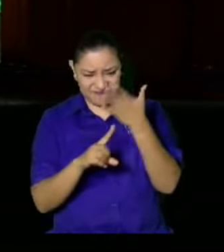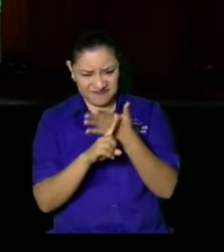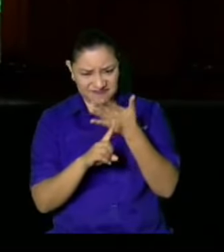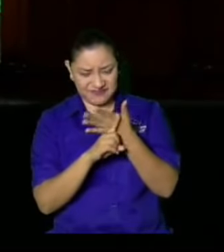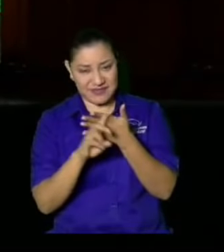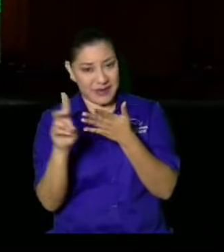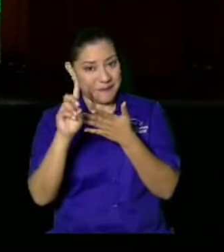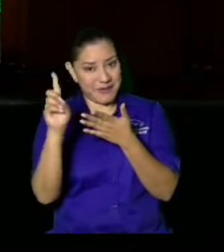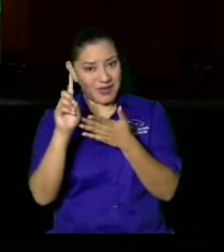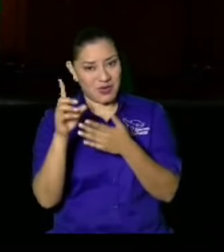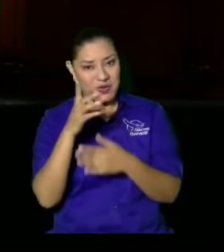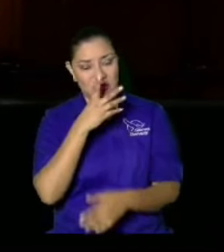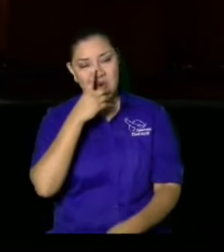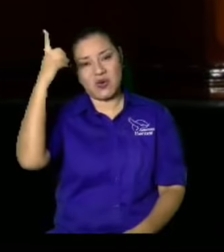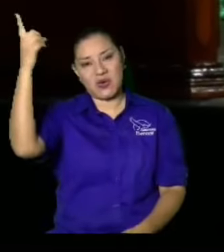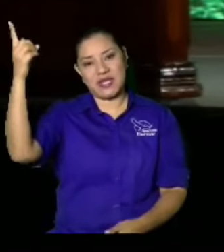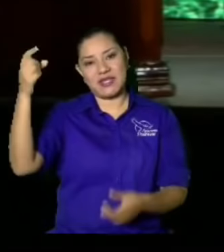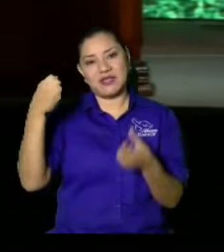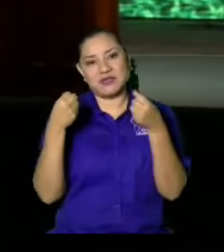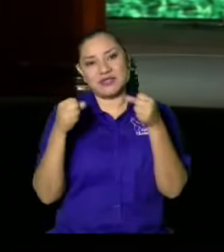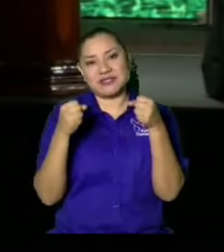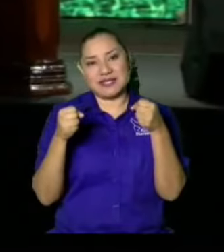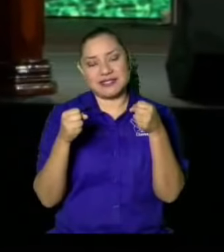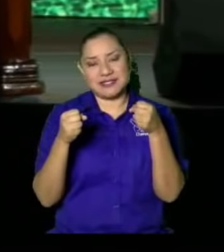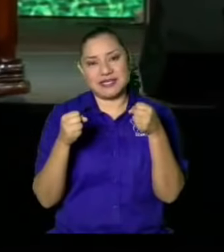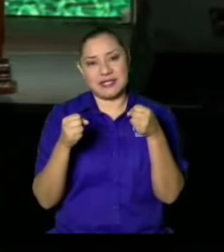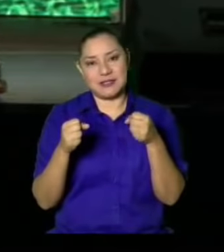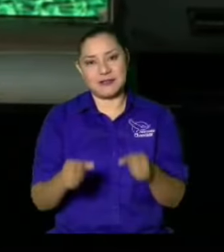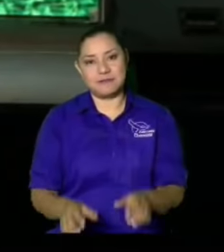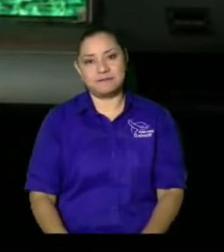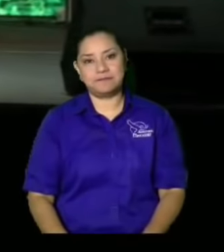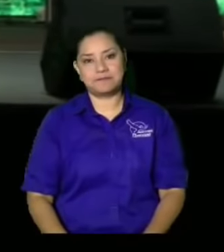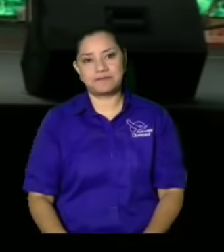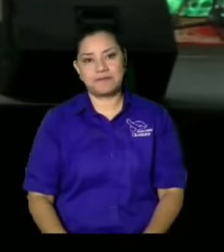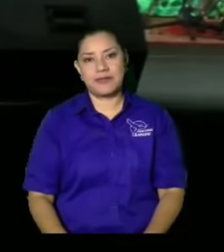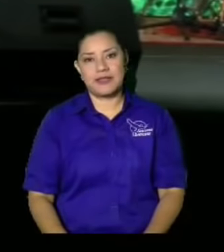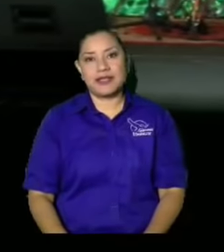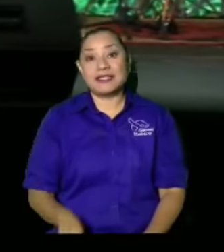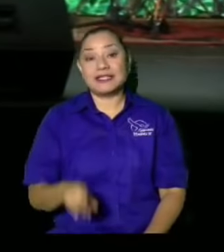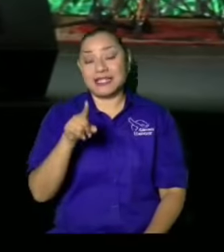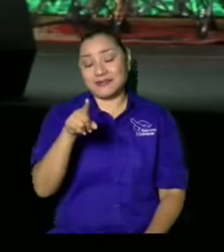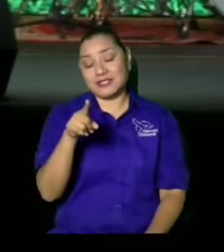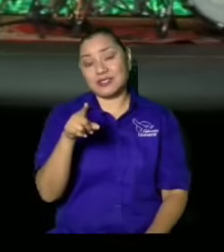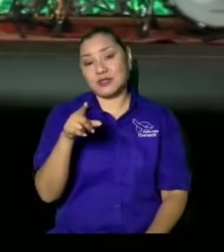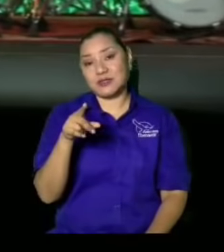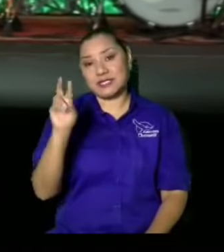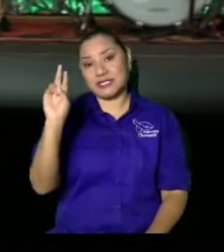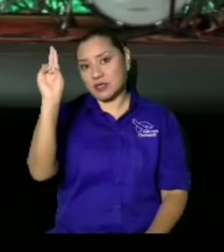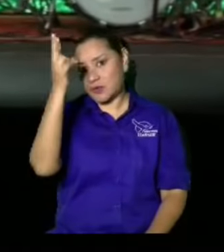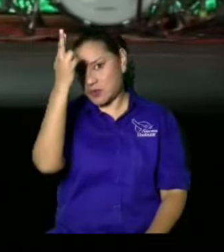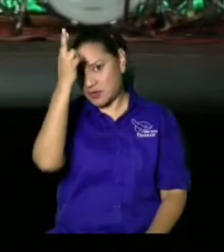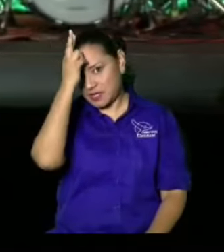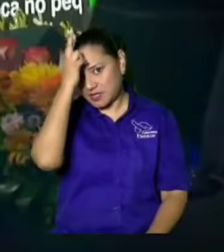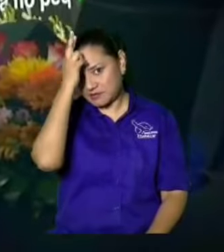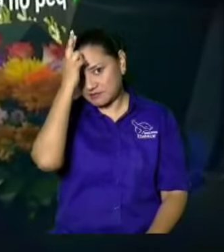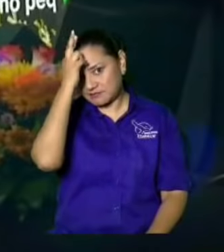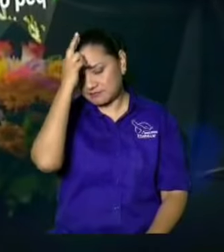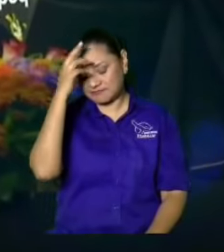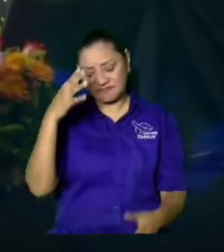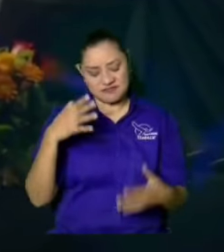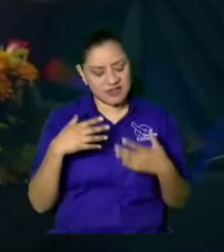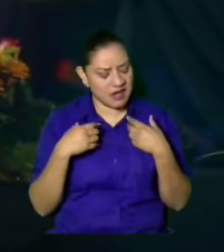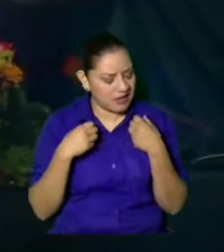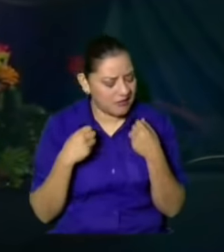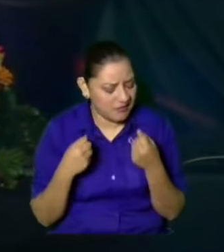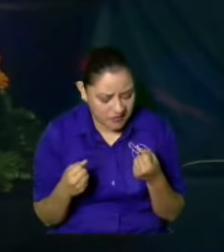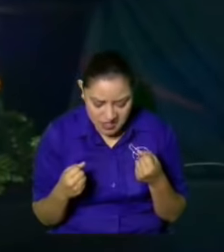viendo el beneficio que trae todo esto. Quizá estés como un rey, hermano amado, que dijo: no tengo fuerzas,